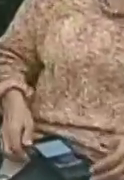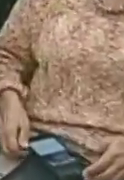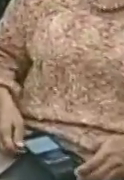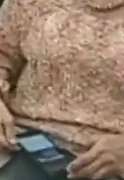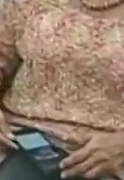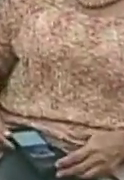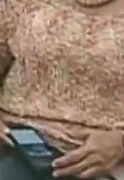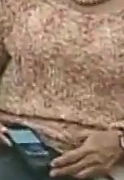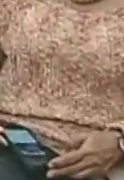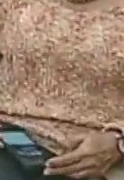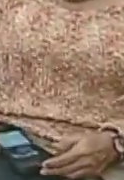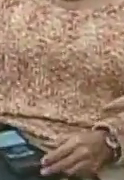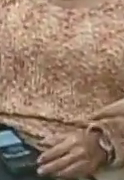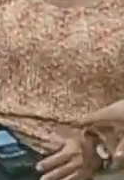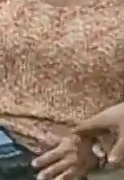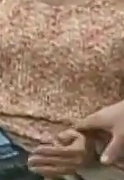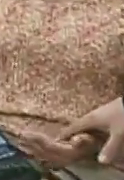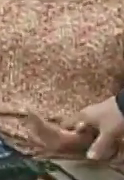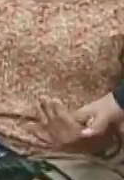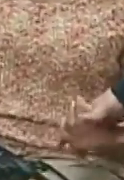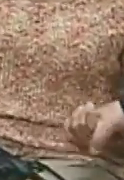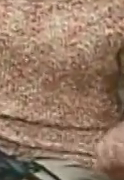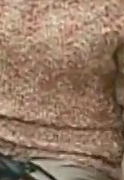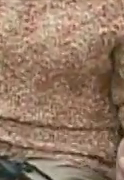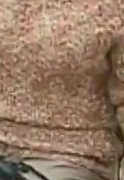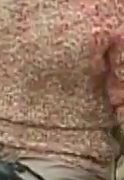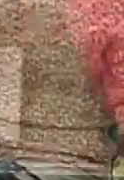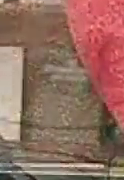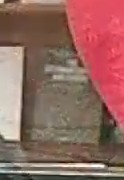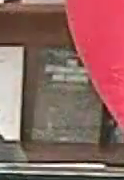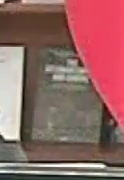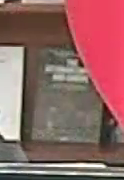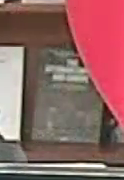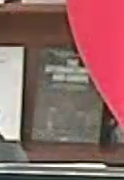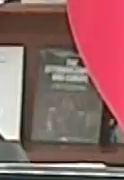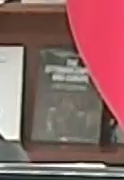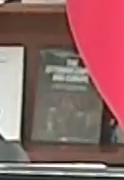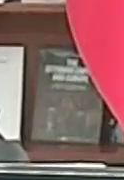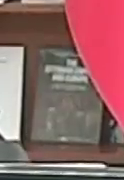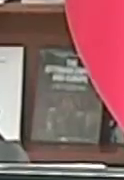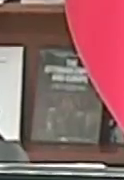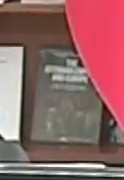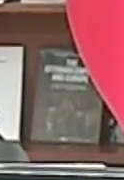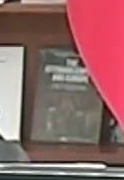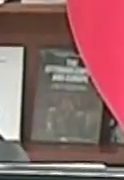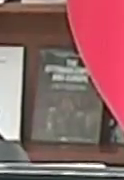Escribió un verso que dice: la poetisa cuenta hasta 100 y se retira.